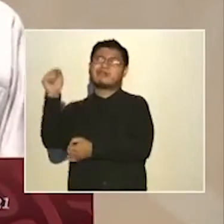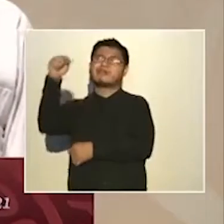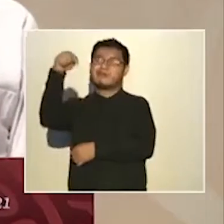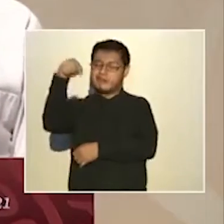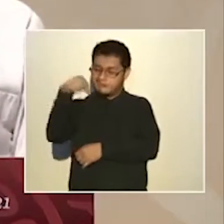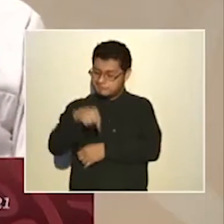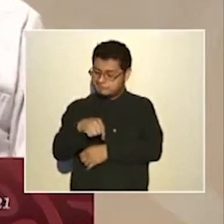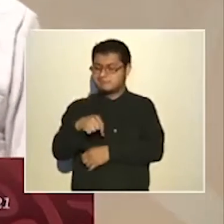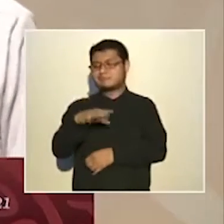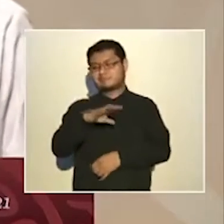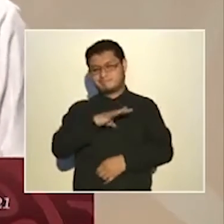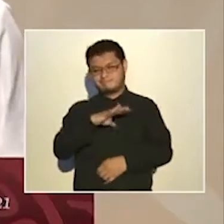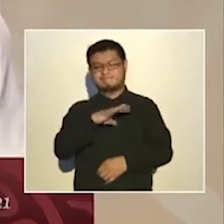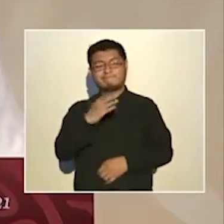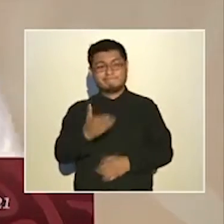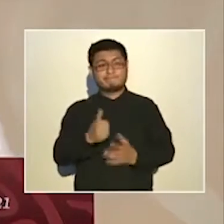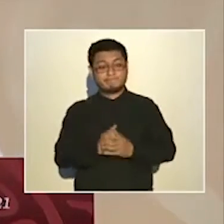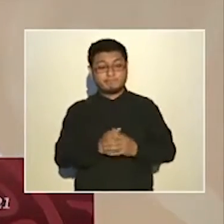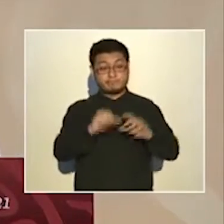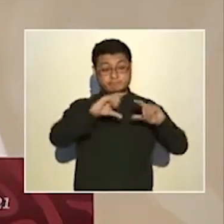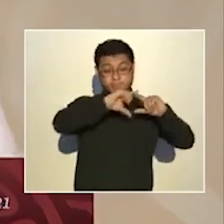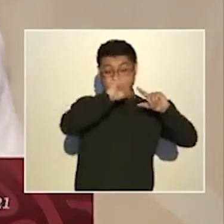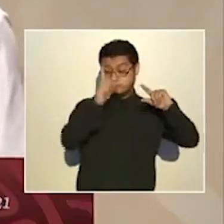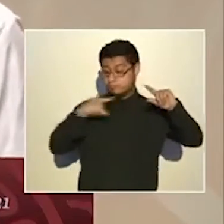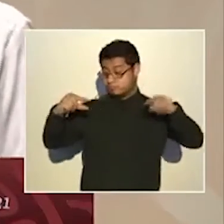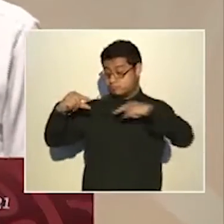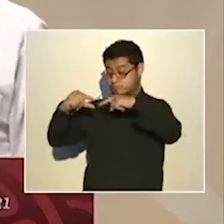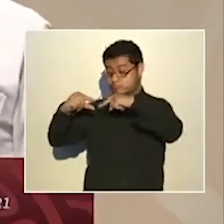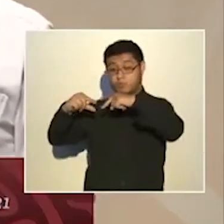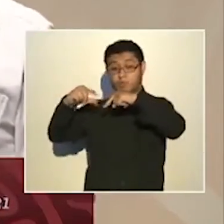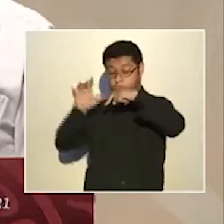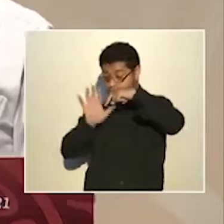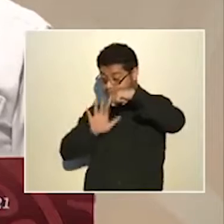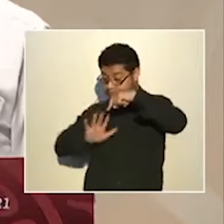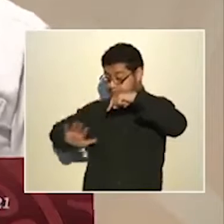actividad. Lo que es la península y en el sureste,